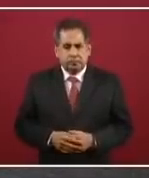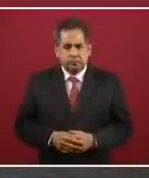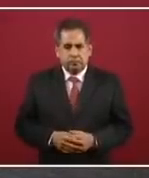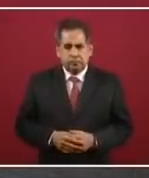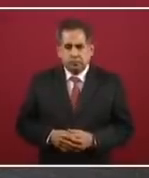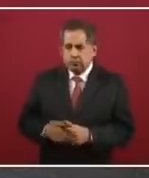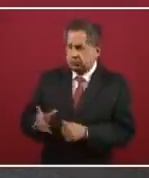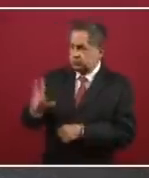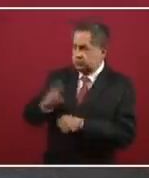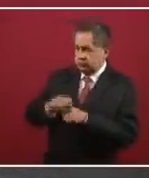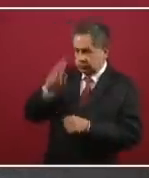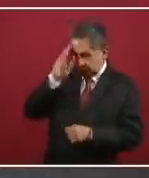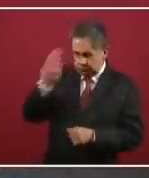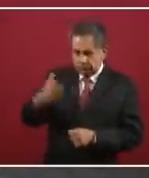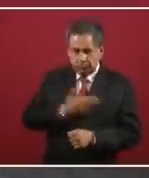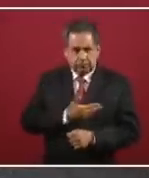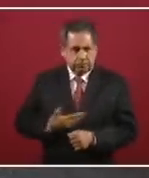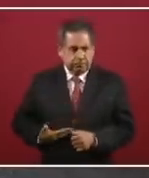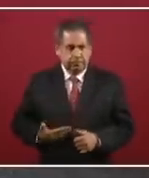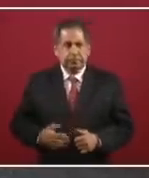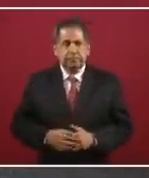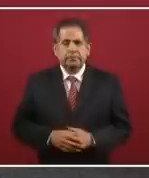Con su permiso, señor presidente.